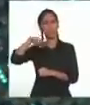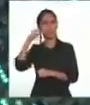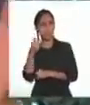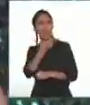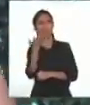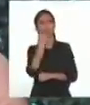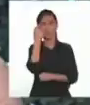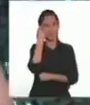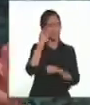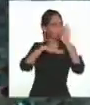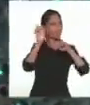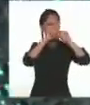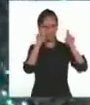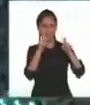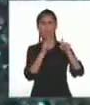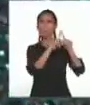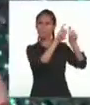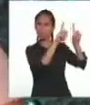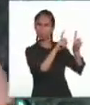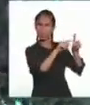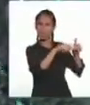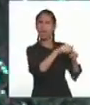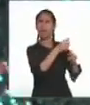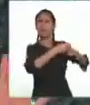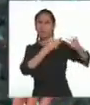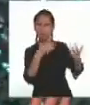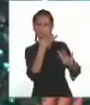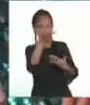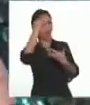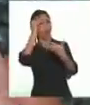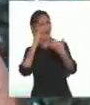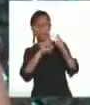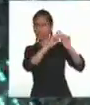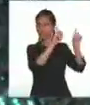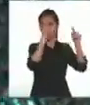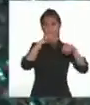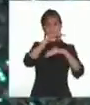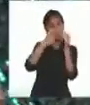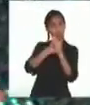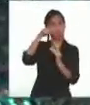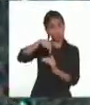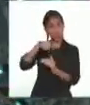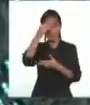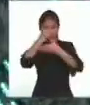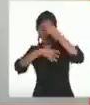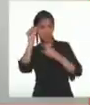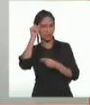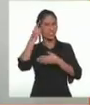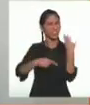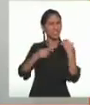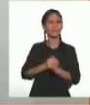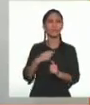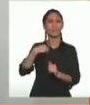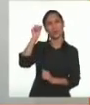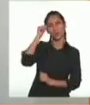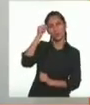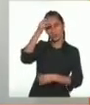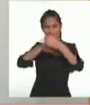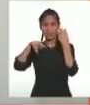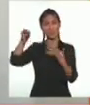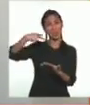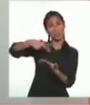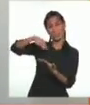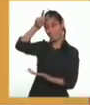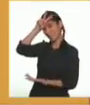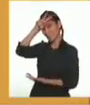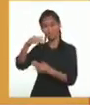las preguntas y qué tipo de preguntas podemos usar. Nos toca revisar todo lo que hemos visto y aprendido en estos días. ¿Qué es lo que recuerdan? Yo recuerdo que conocimos la música